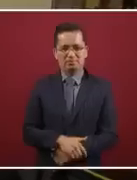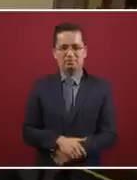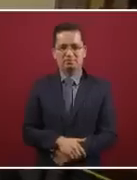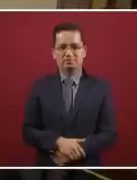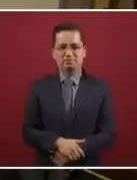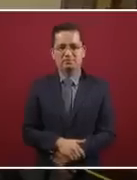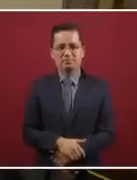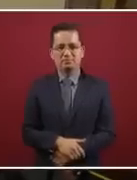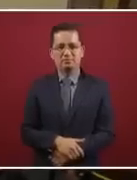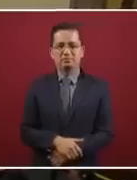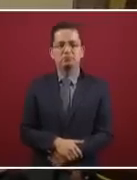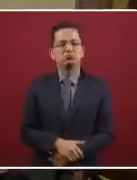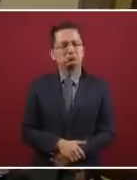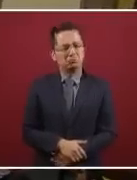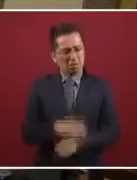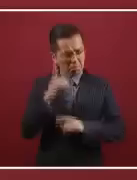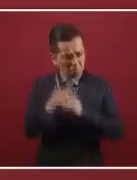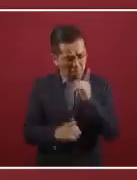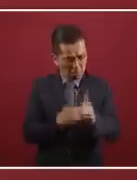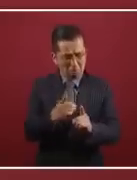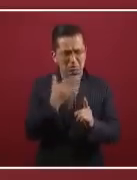¡Y viva el deporte!